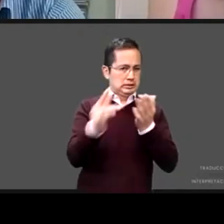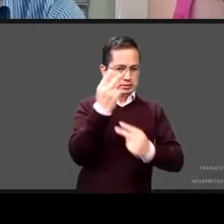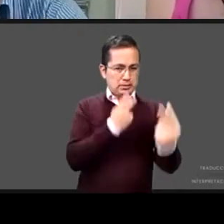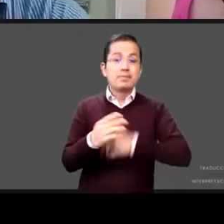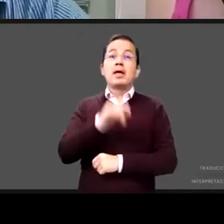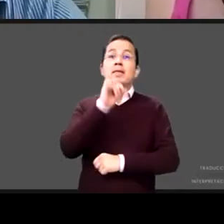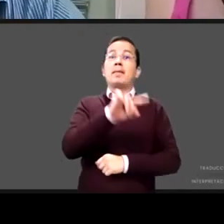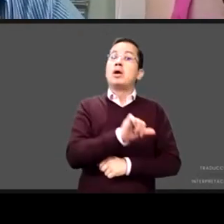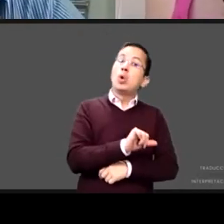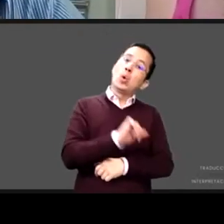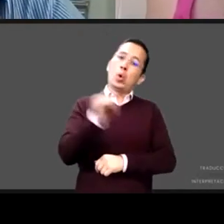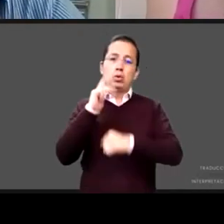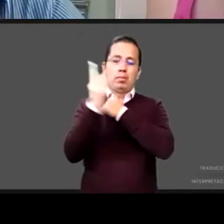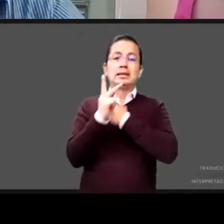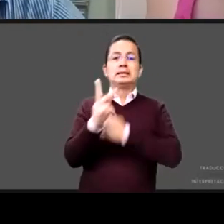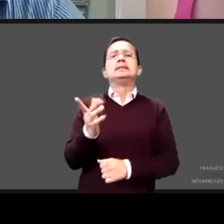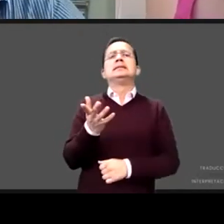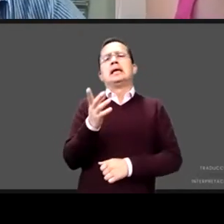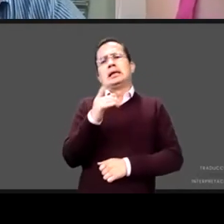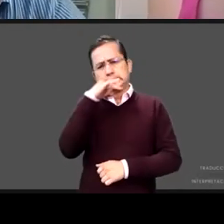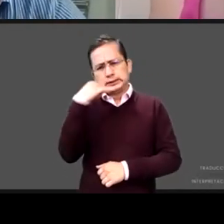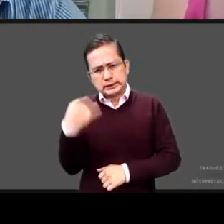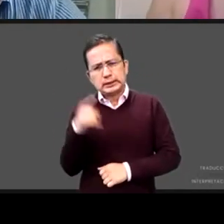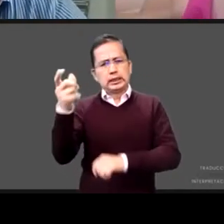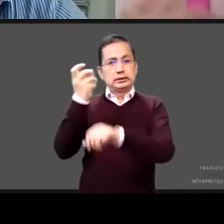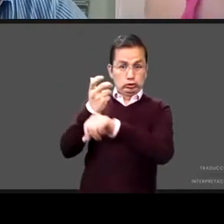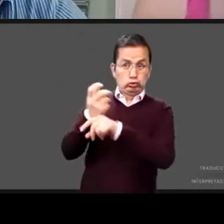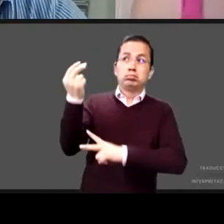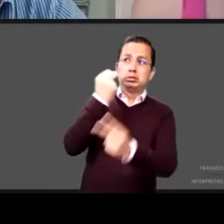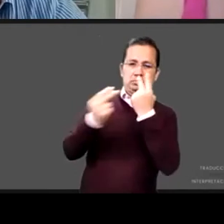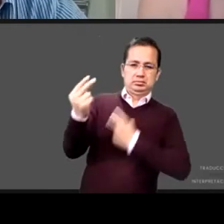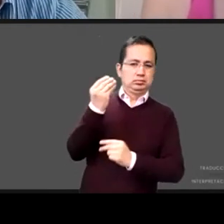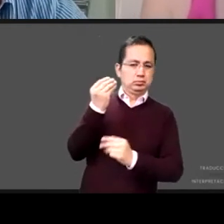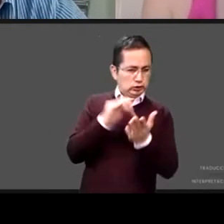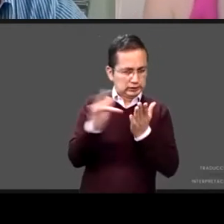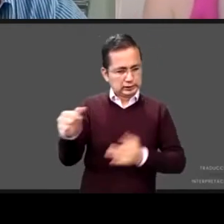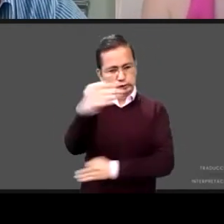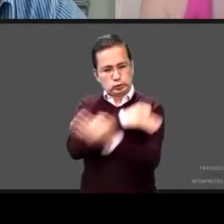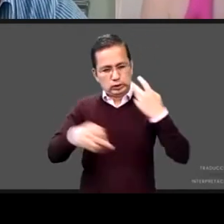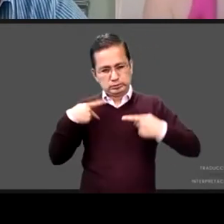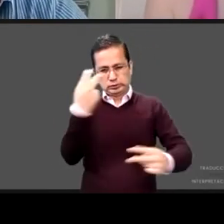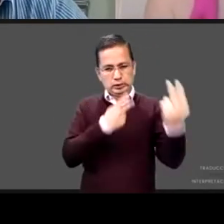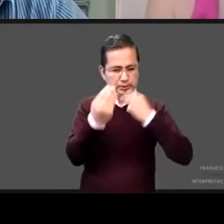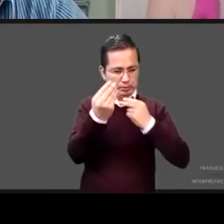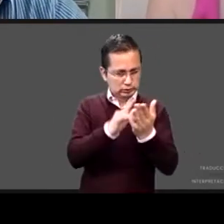gente de Chile y de Estados Unidos acompañándonos. Muchas gracias. Ahora sí, Sara Preciosa, por favor.